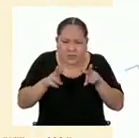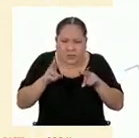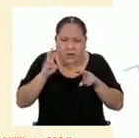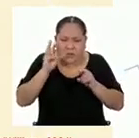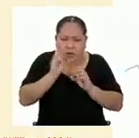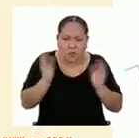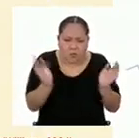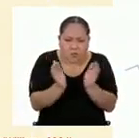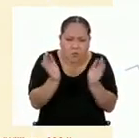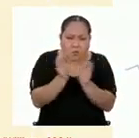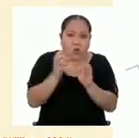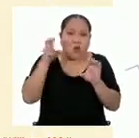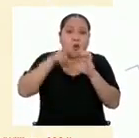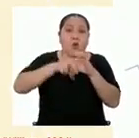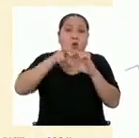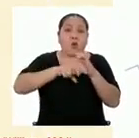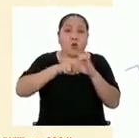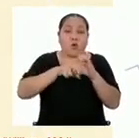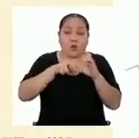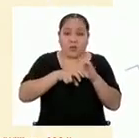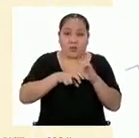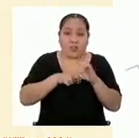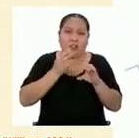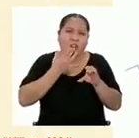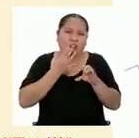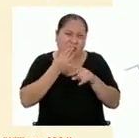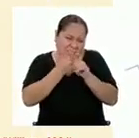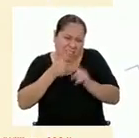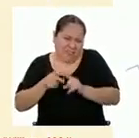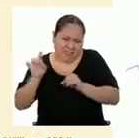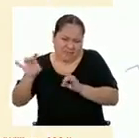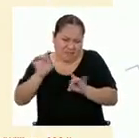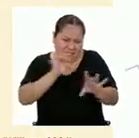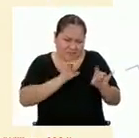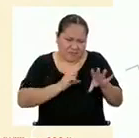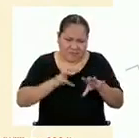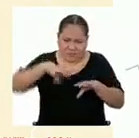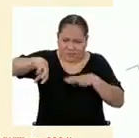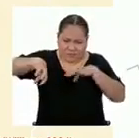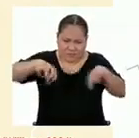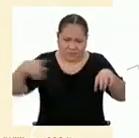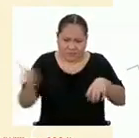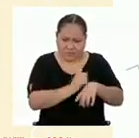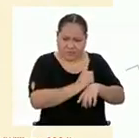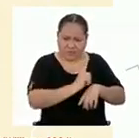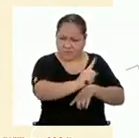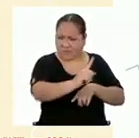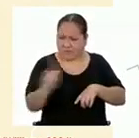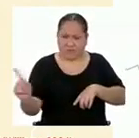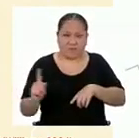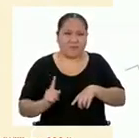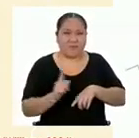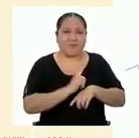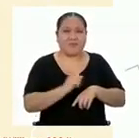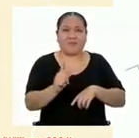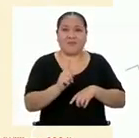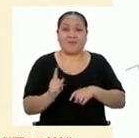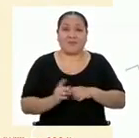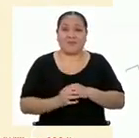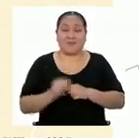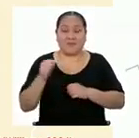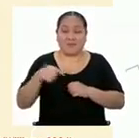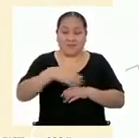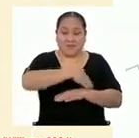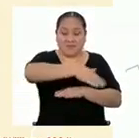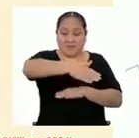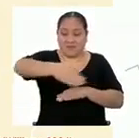de cuyes de todas tallas, patrones y colores, amontonados en las esquinas y corriendo de un lado para el otro, a lo largo de la